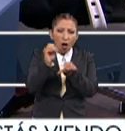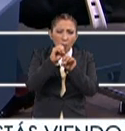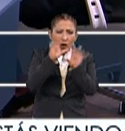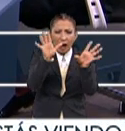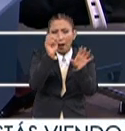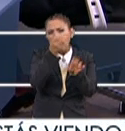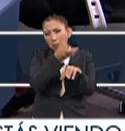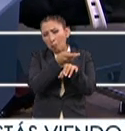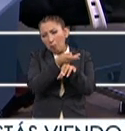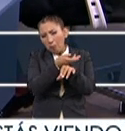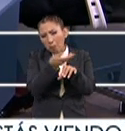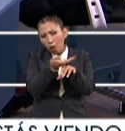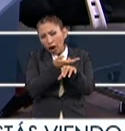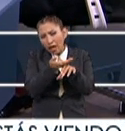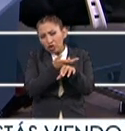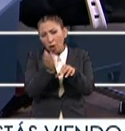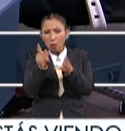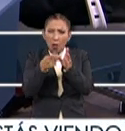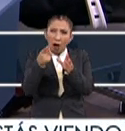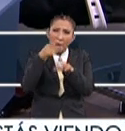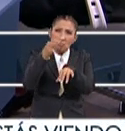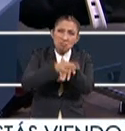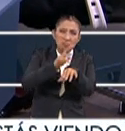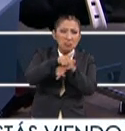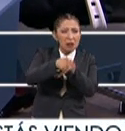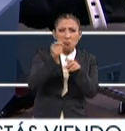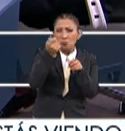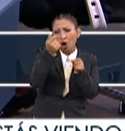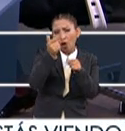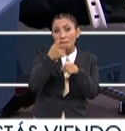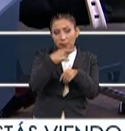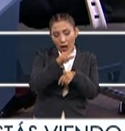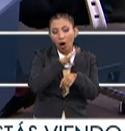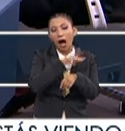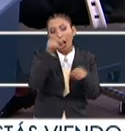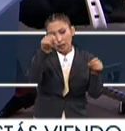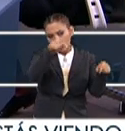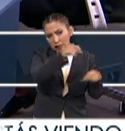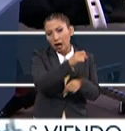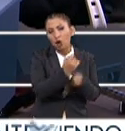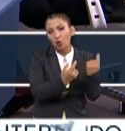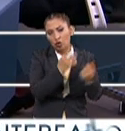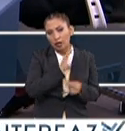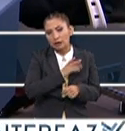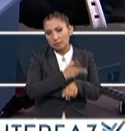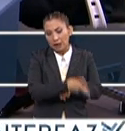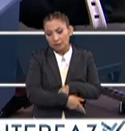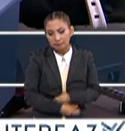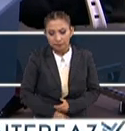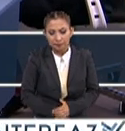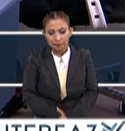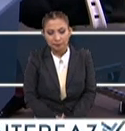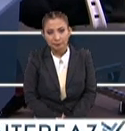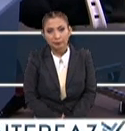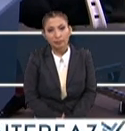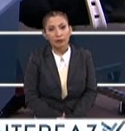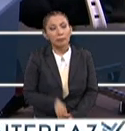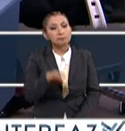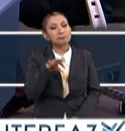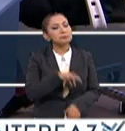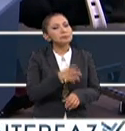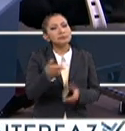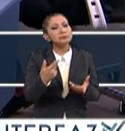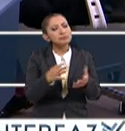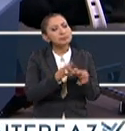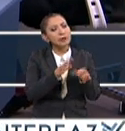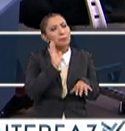clara nosotros, es menos frecuente el cáncer de piel aquí en nosotros, pero no, sí existe también el cáncer de piel aquí. Sí. Doctor, platíquenos un